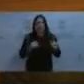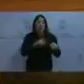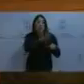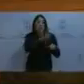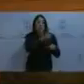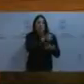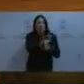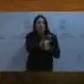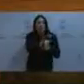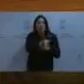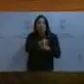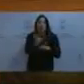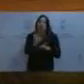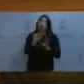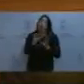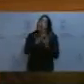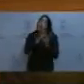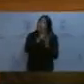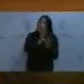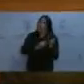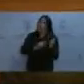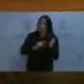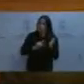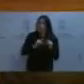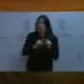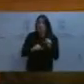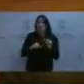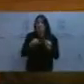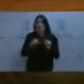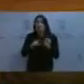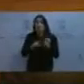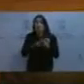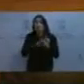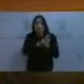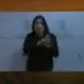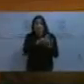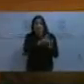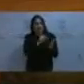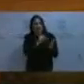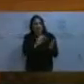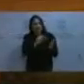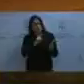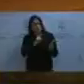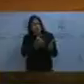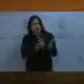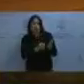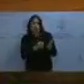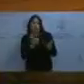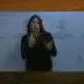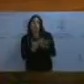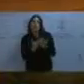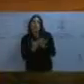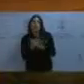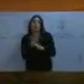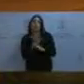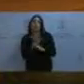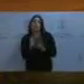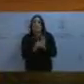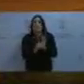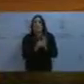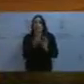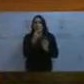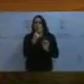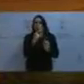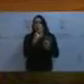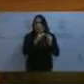o no se le leyó la ley, a continuación corrigió lo poco que entendió de esta ley y nos propuso un decreto que ya estaba usted ultimando en aquel